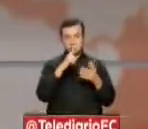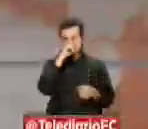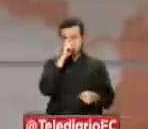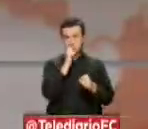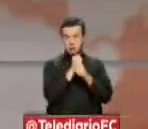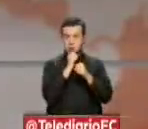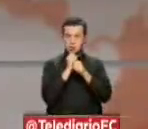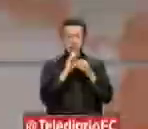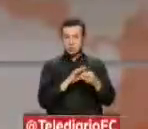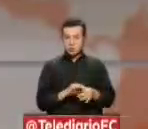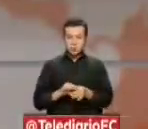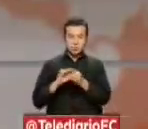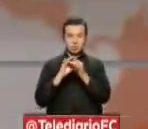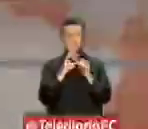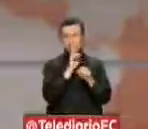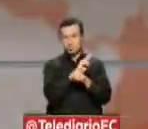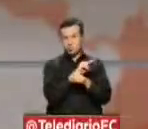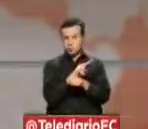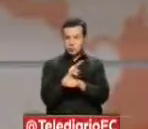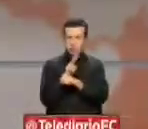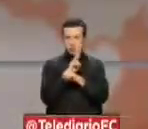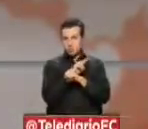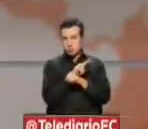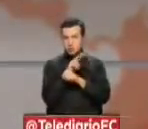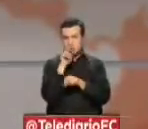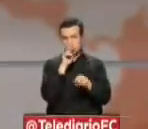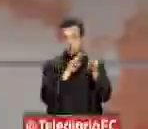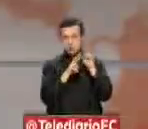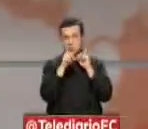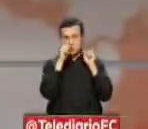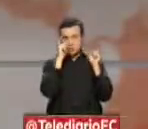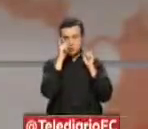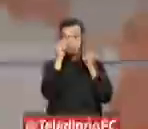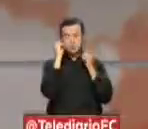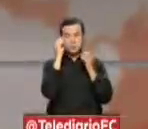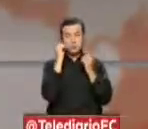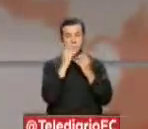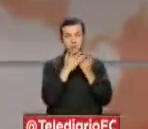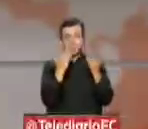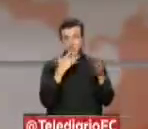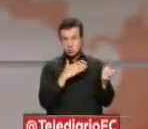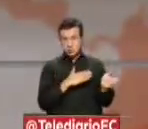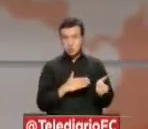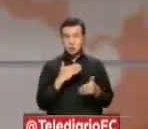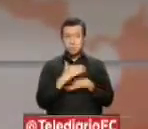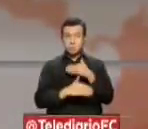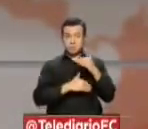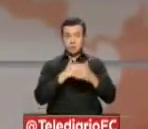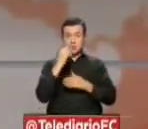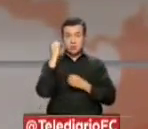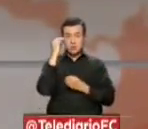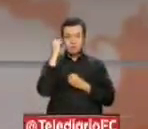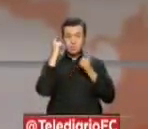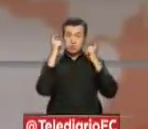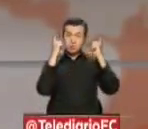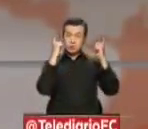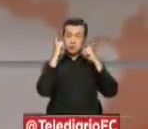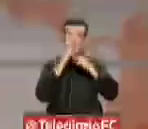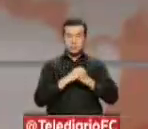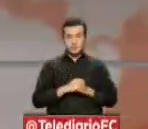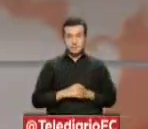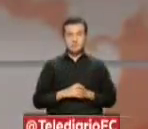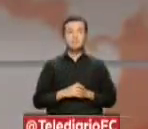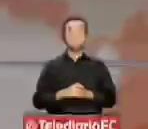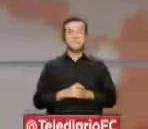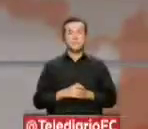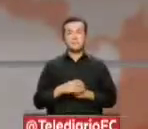todos. La Superintendencia desde la supervisión, el control y la información que se genera a través de los procesos de información y control. Tenemos